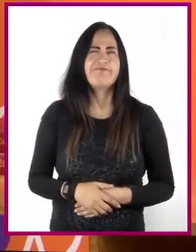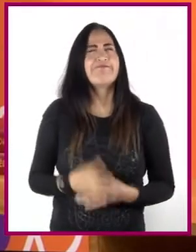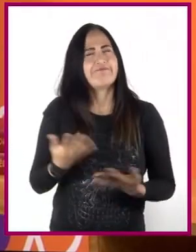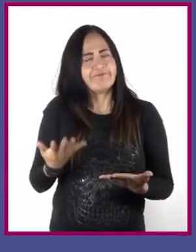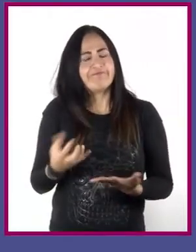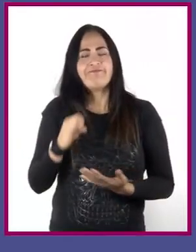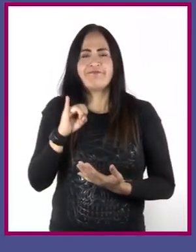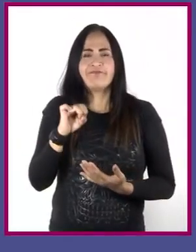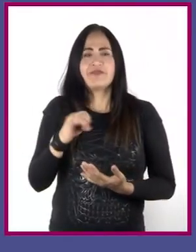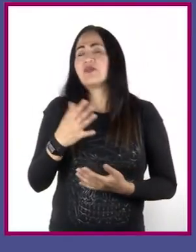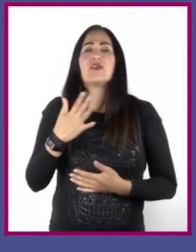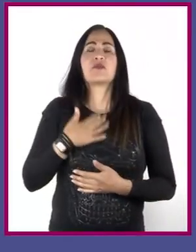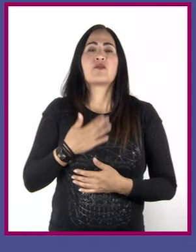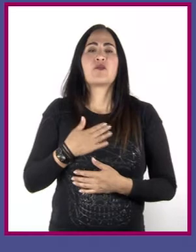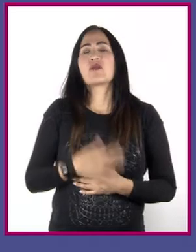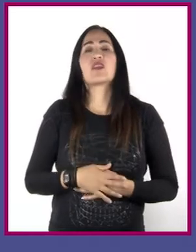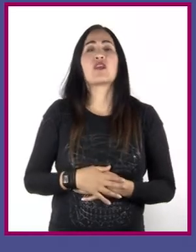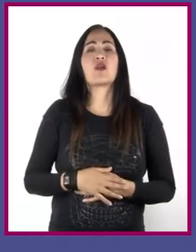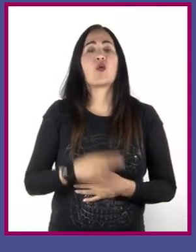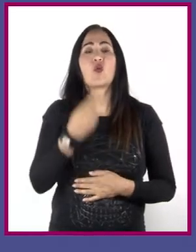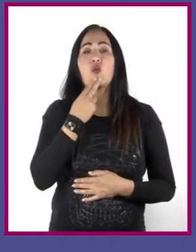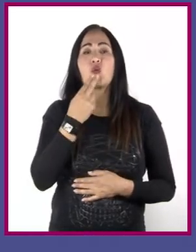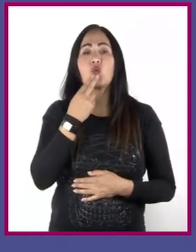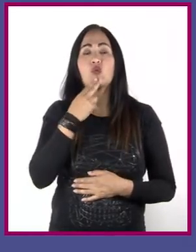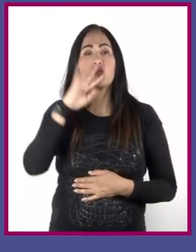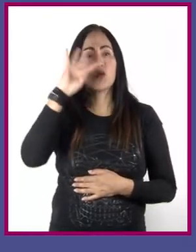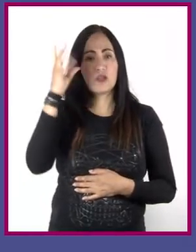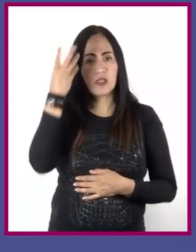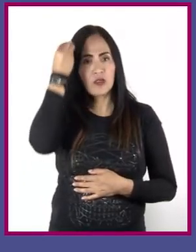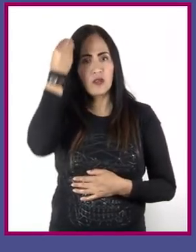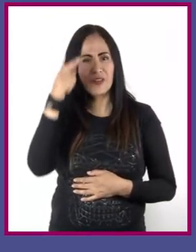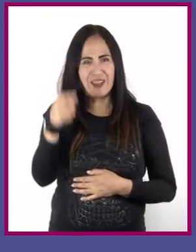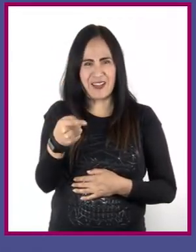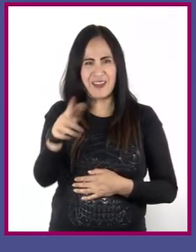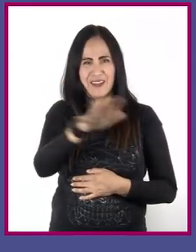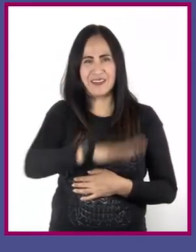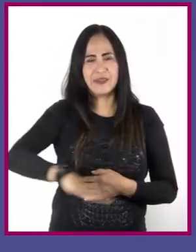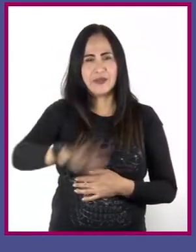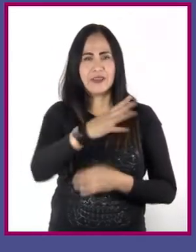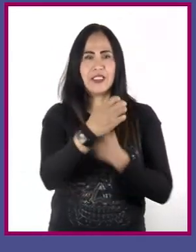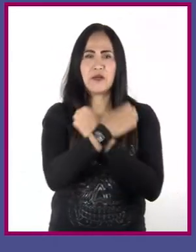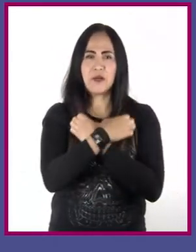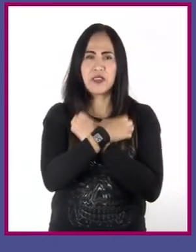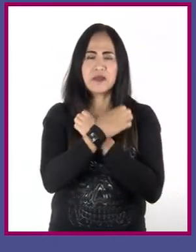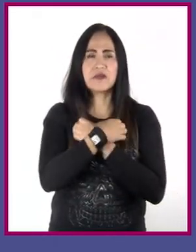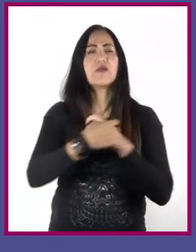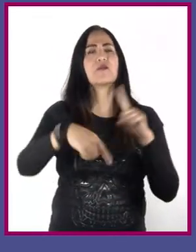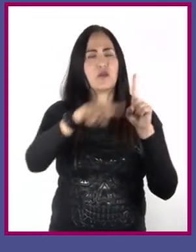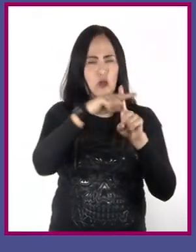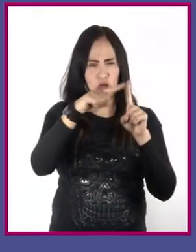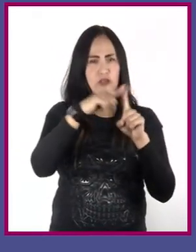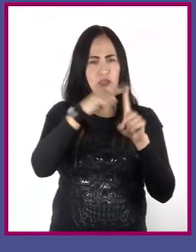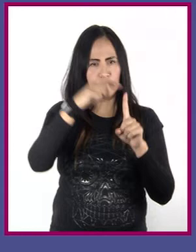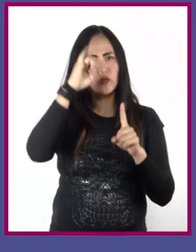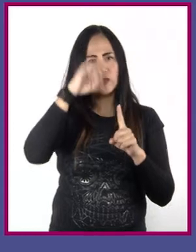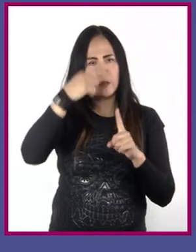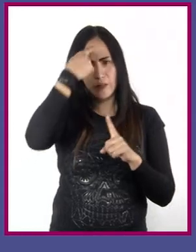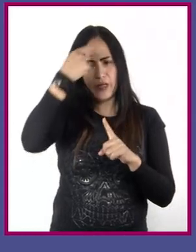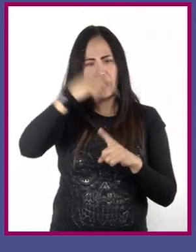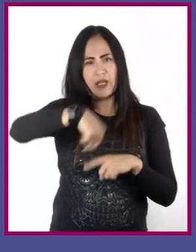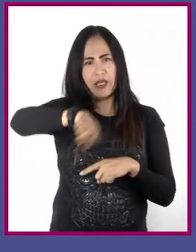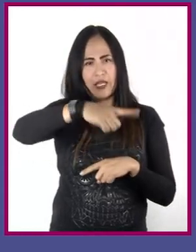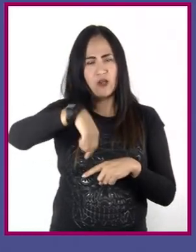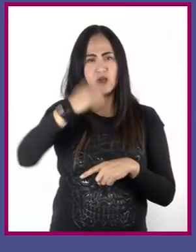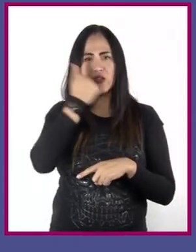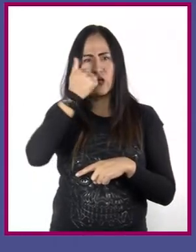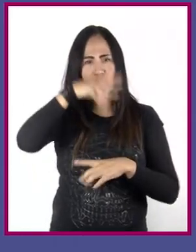así. El uso de las tecnologías en el ámbito educativo impacta de manera positiva en el aprendizaje académico. Por un